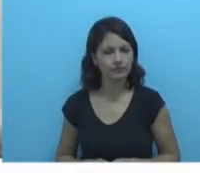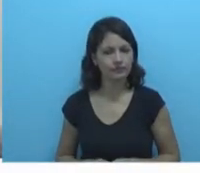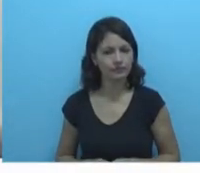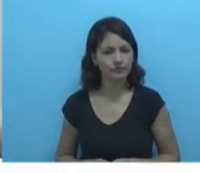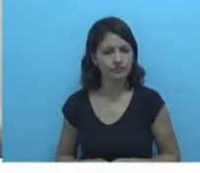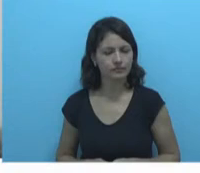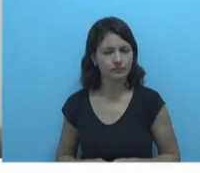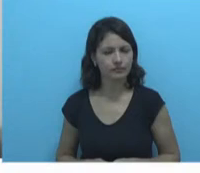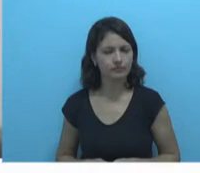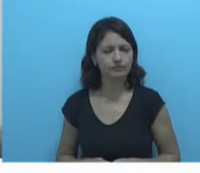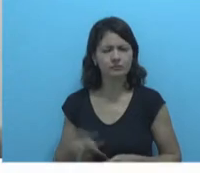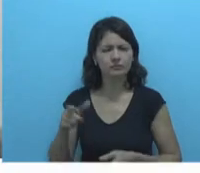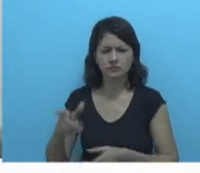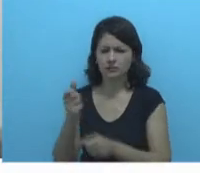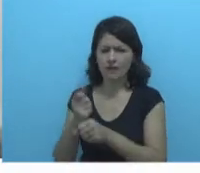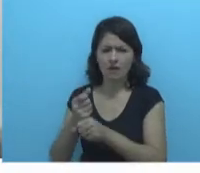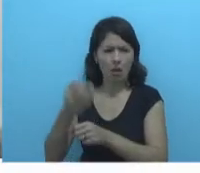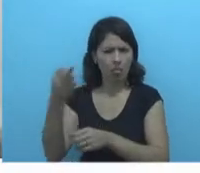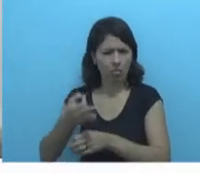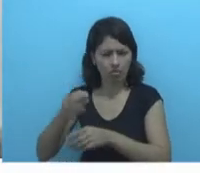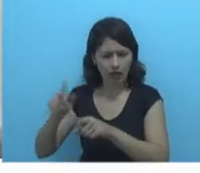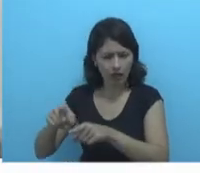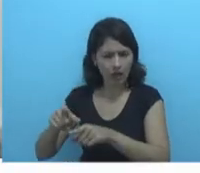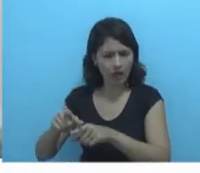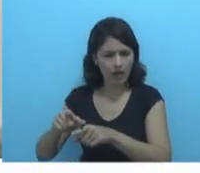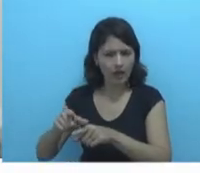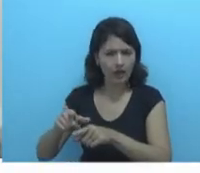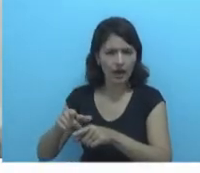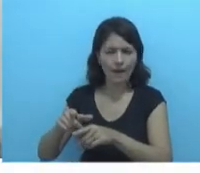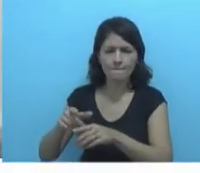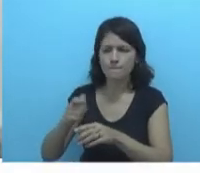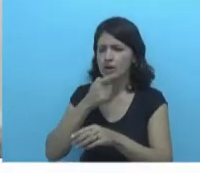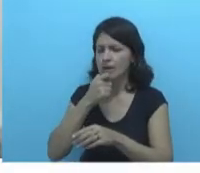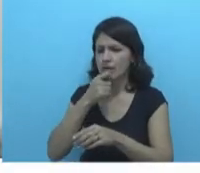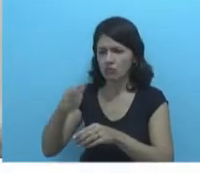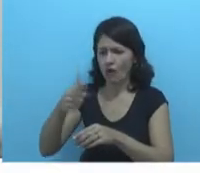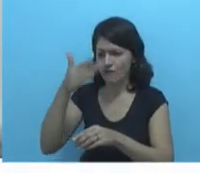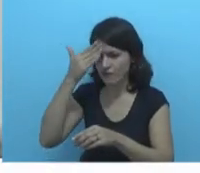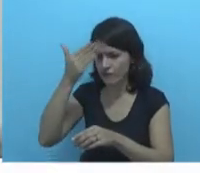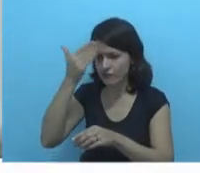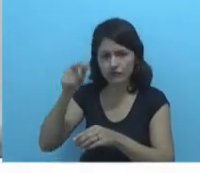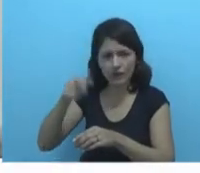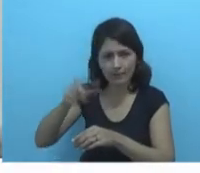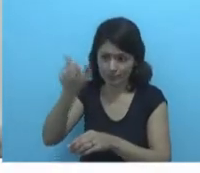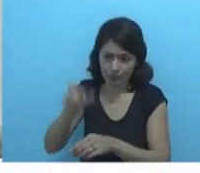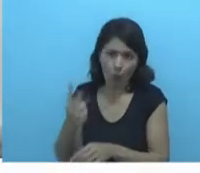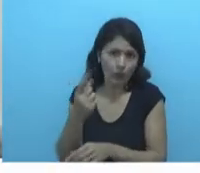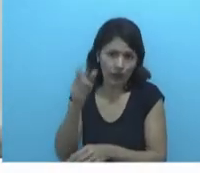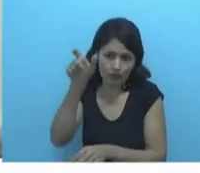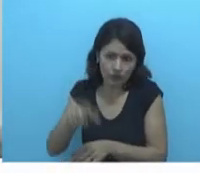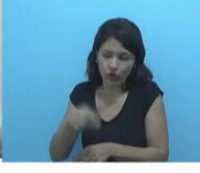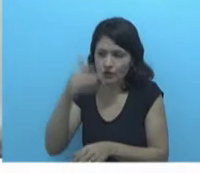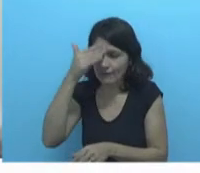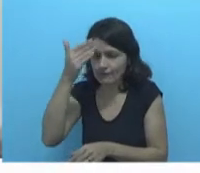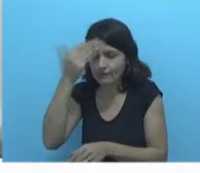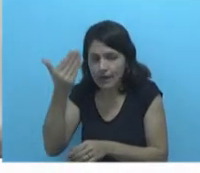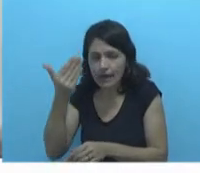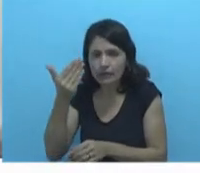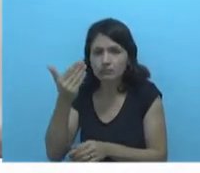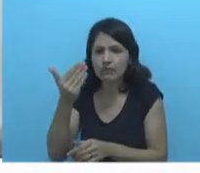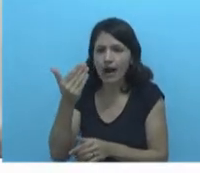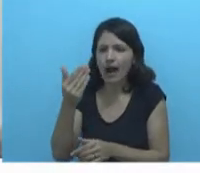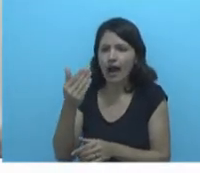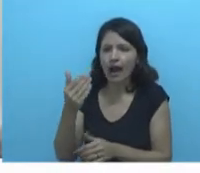especificidad de sus tareas hace que no puedan ser reemplazados. Y ante esa falta